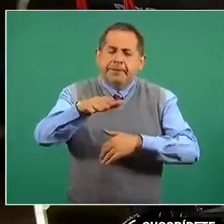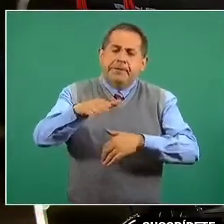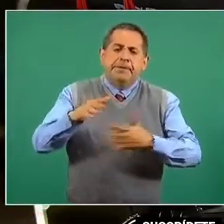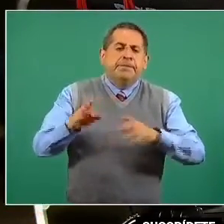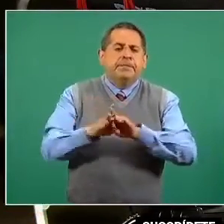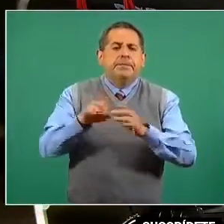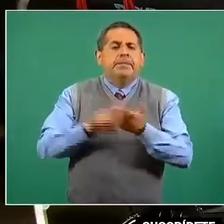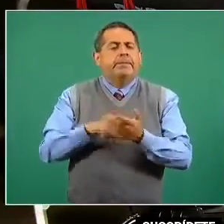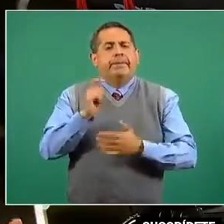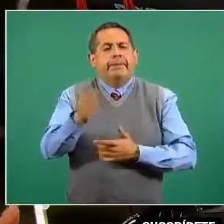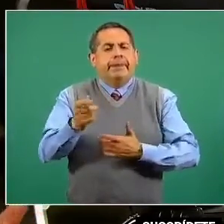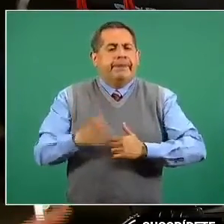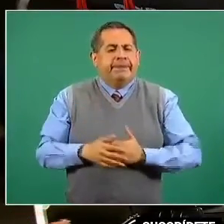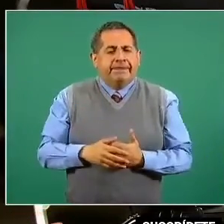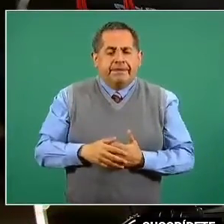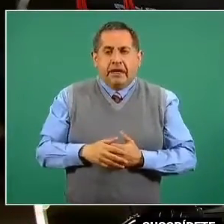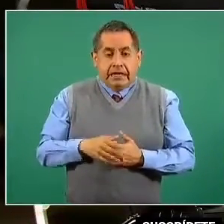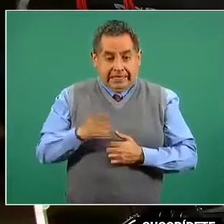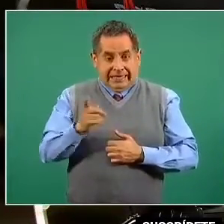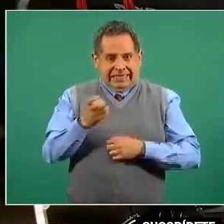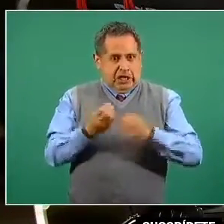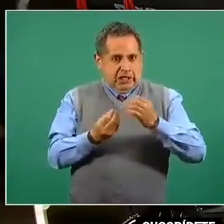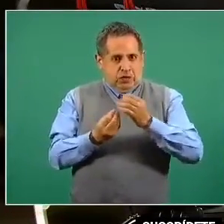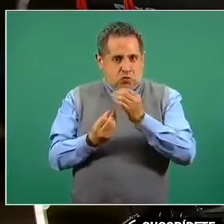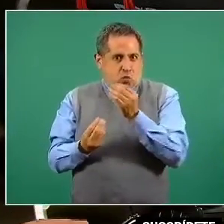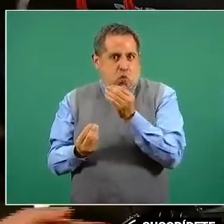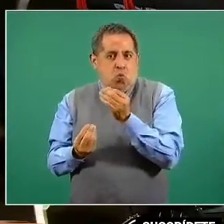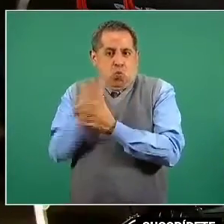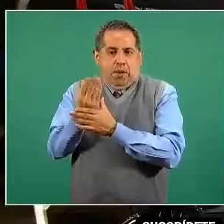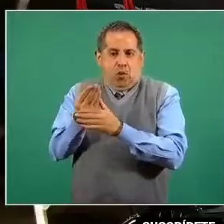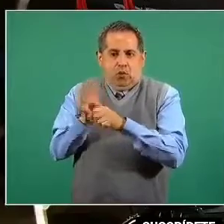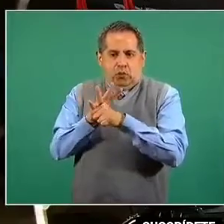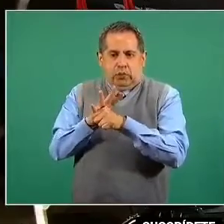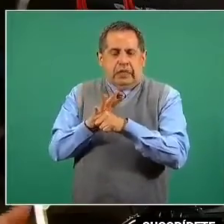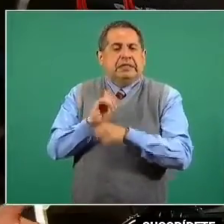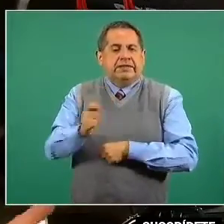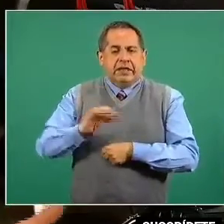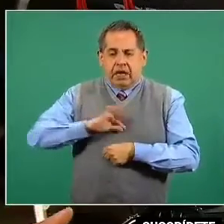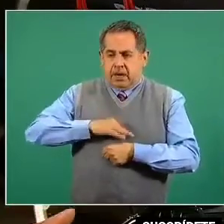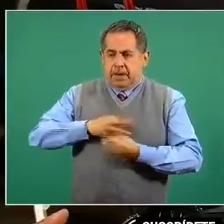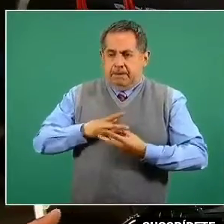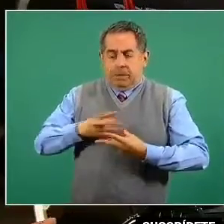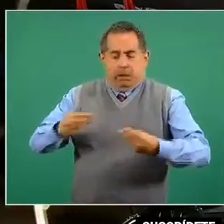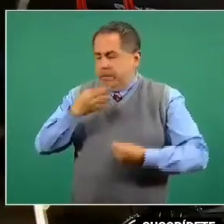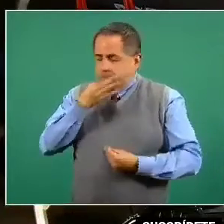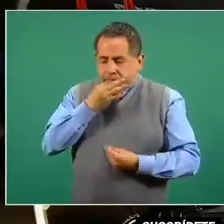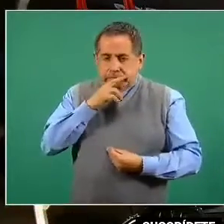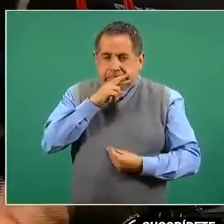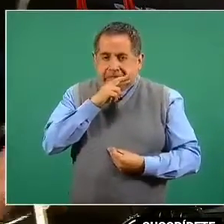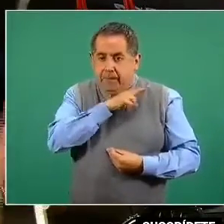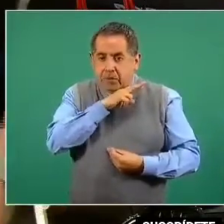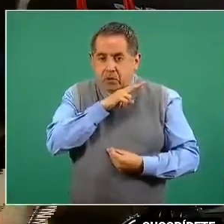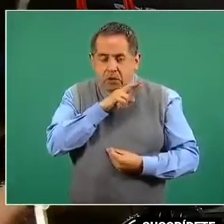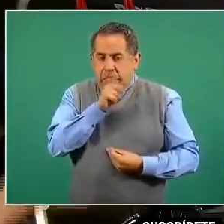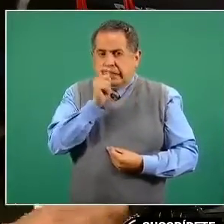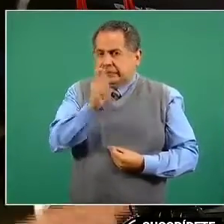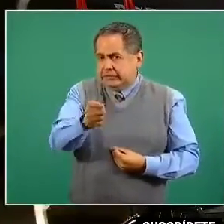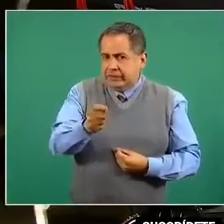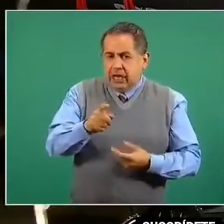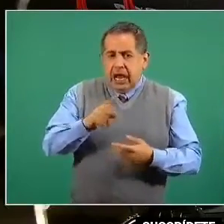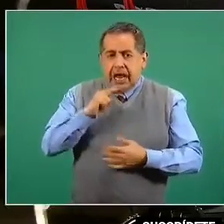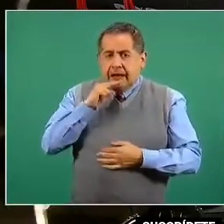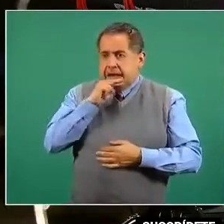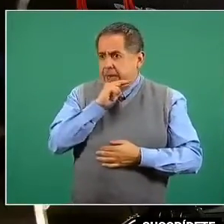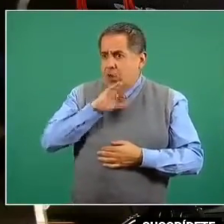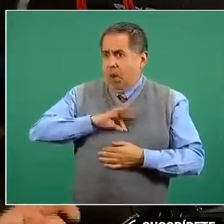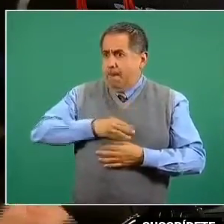es más contagiosa, ¿se refieren a la virulencia y el hecho de que sea más virulento, es decir, que es más rápido